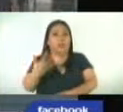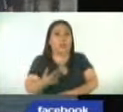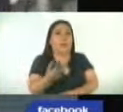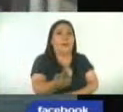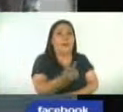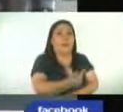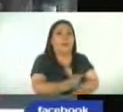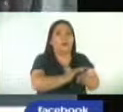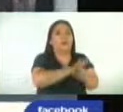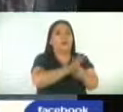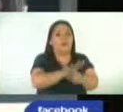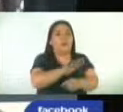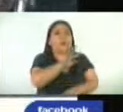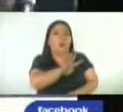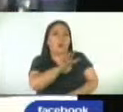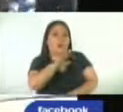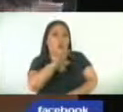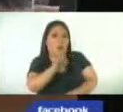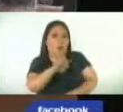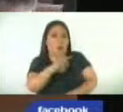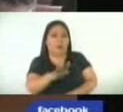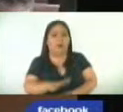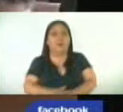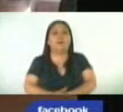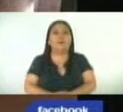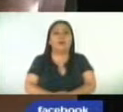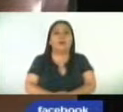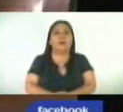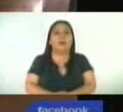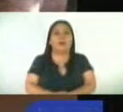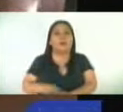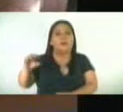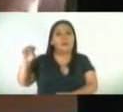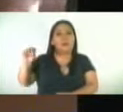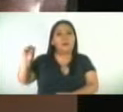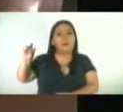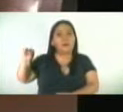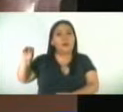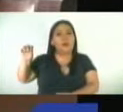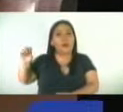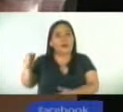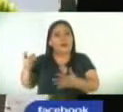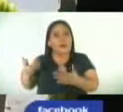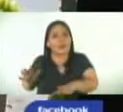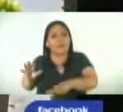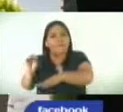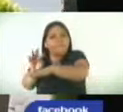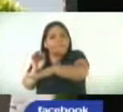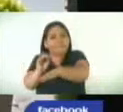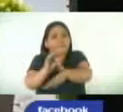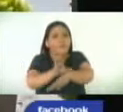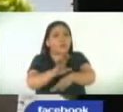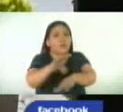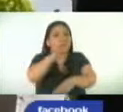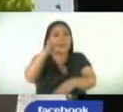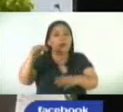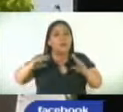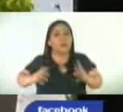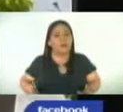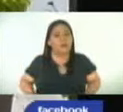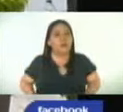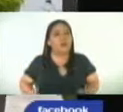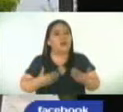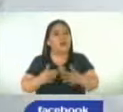han dado positivo a COVID-19. La OMS le recomendó a los gobiernos crear y